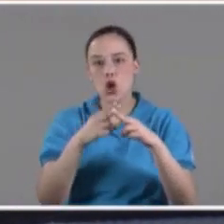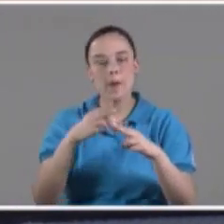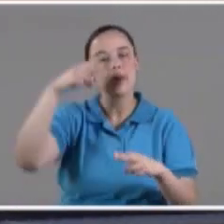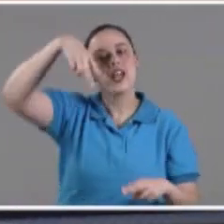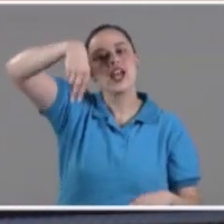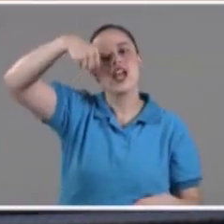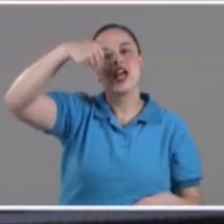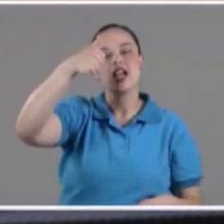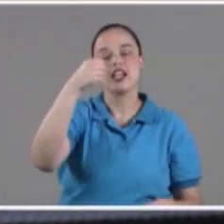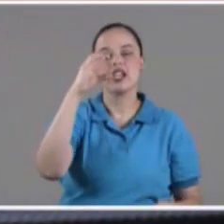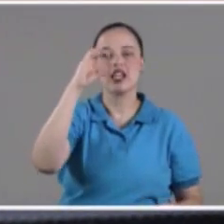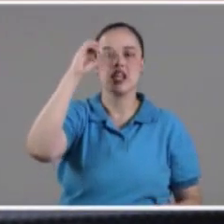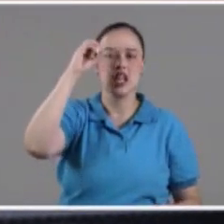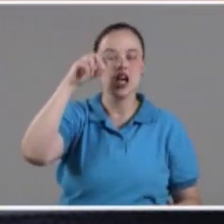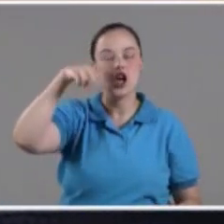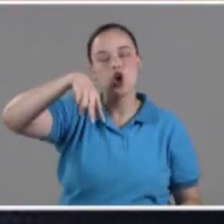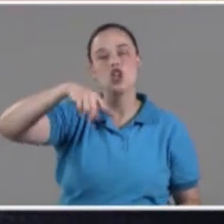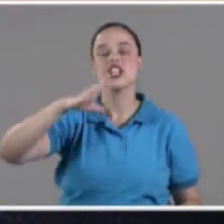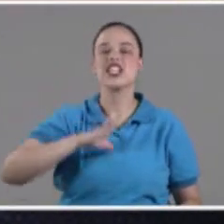que era de quidón